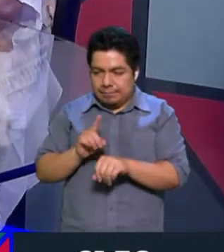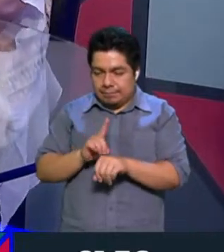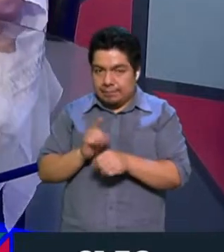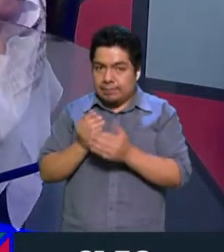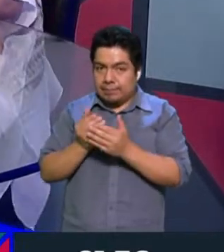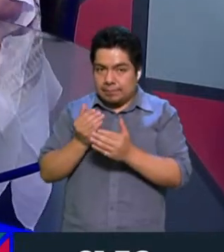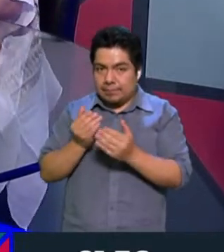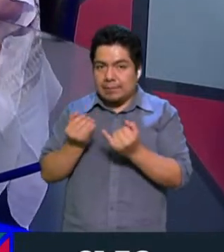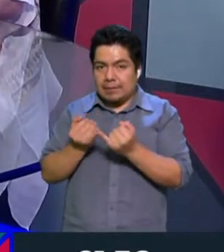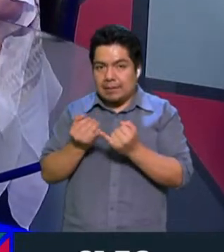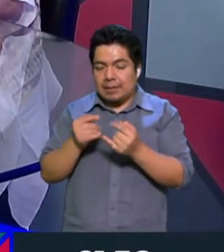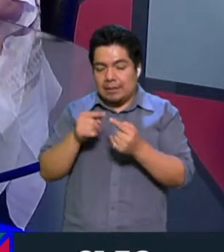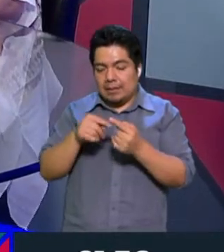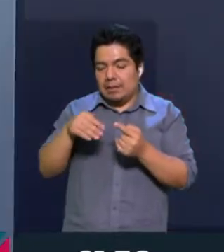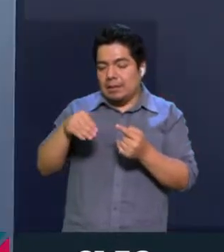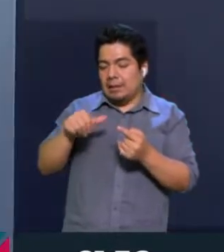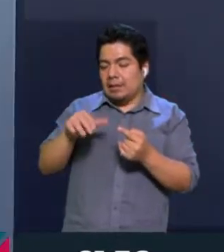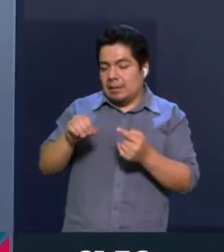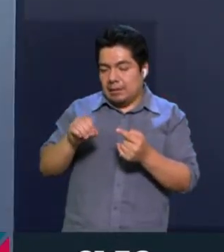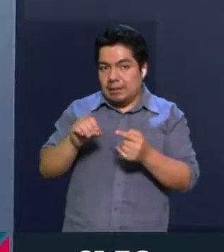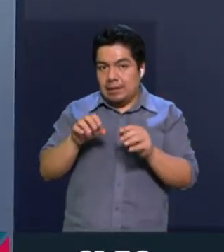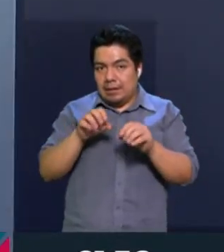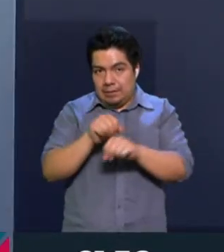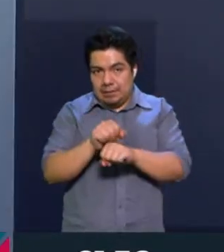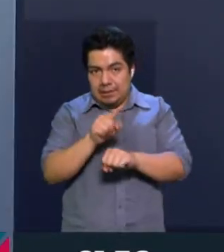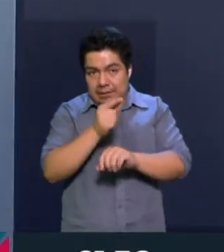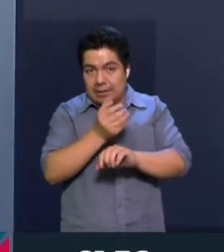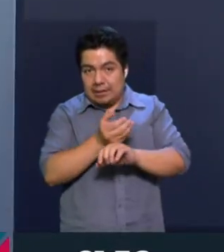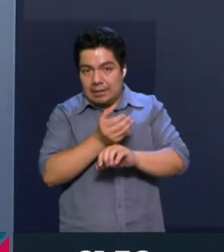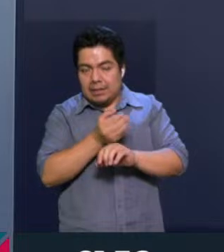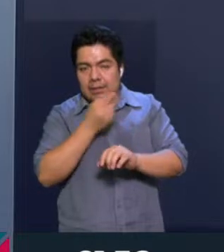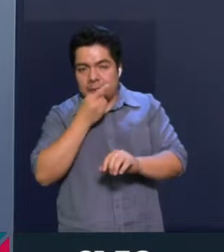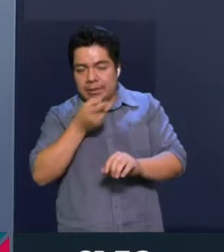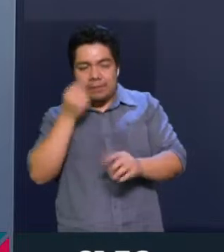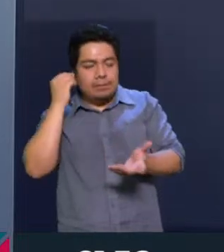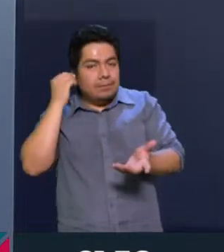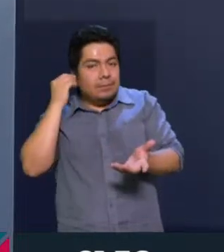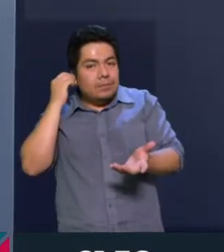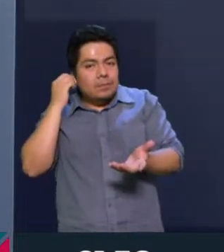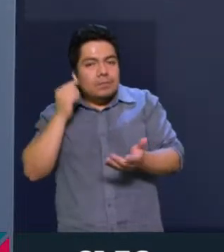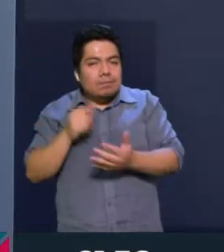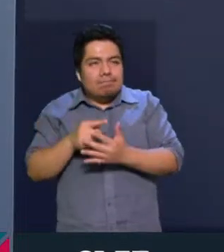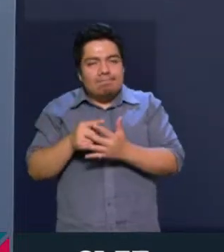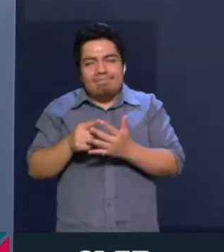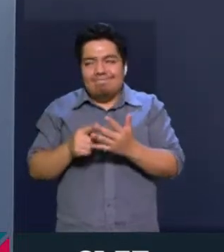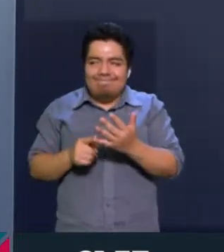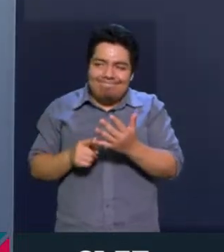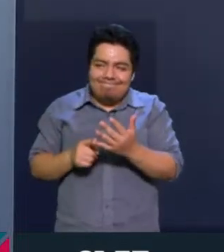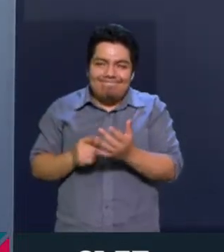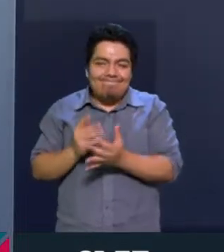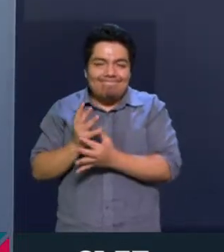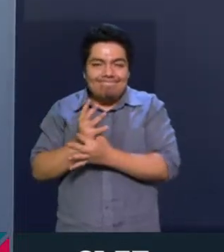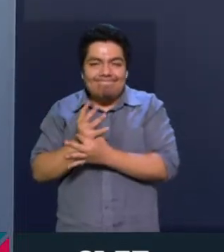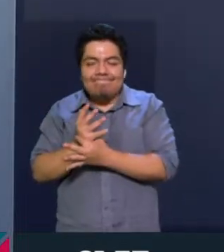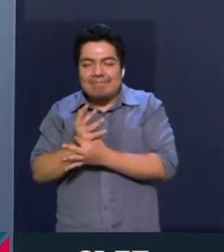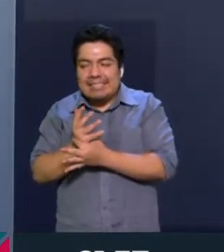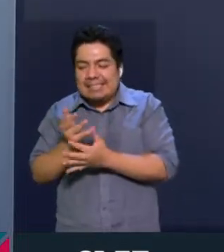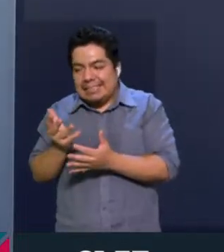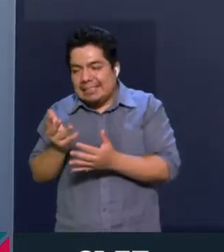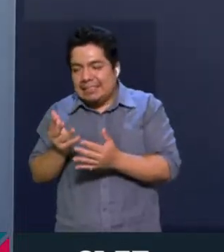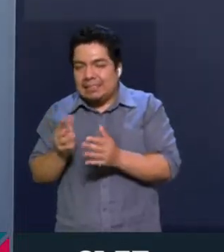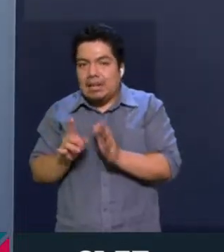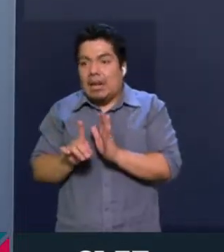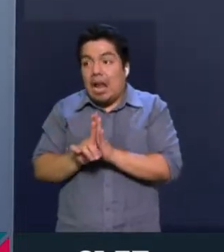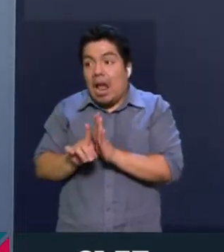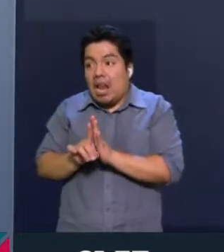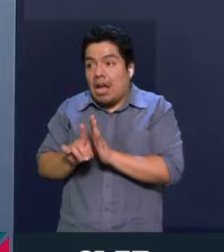con la captura del Mayo Zambada en Estados Unidos, se escucha mucho como esto de como alerta